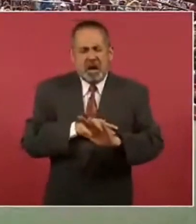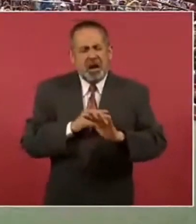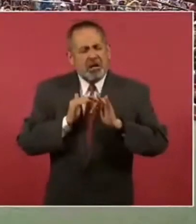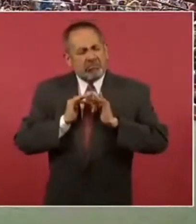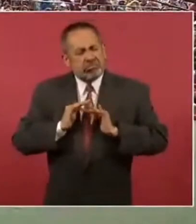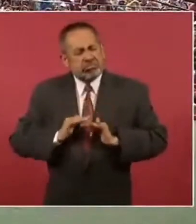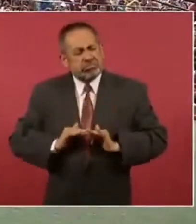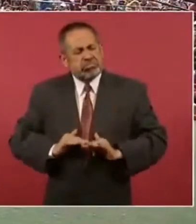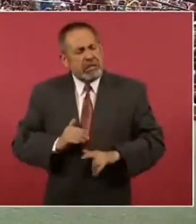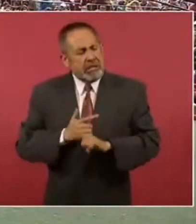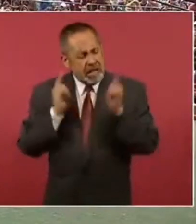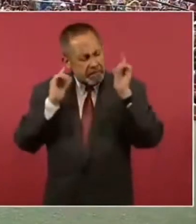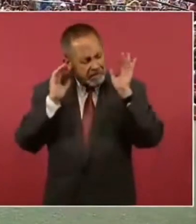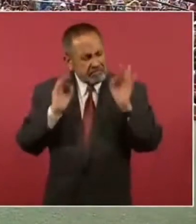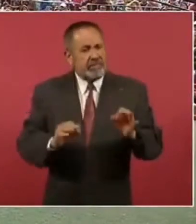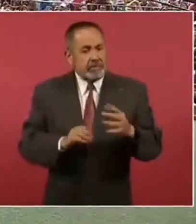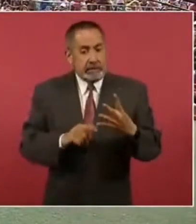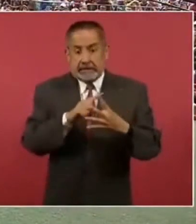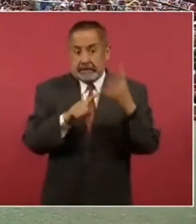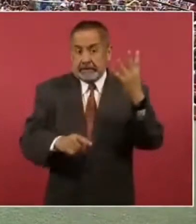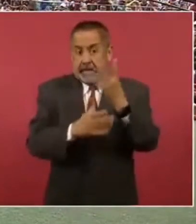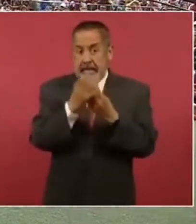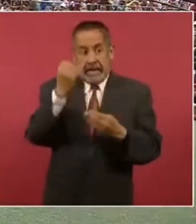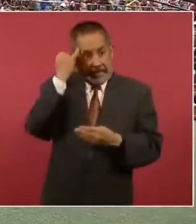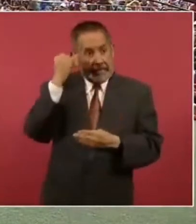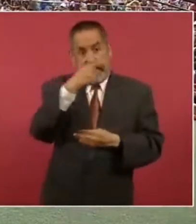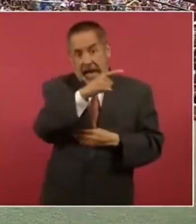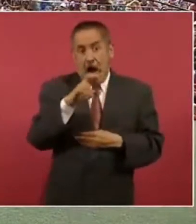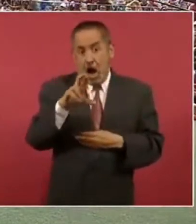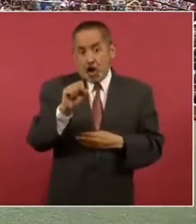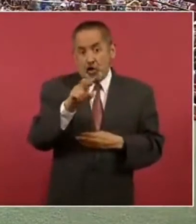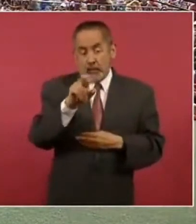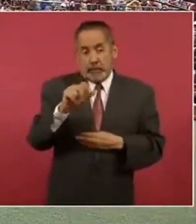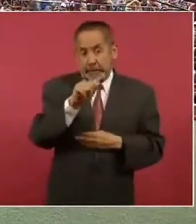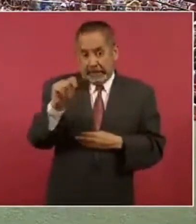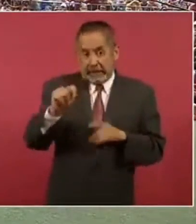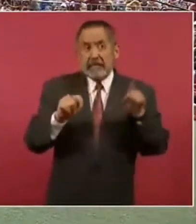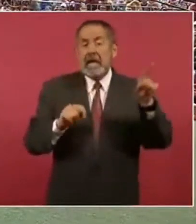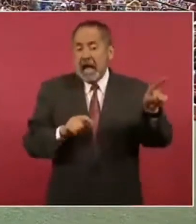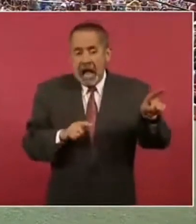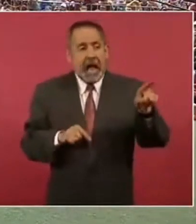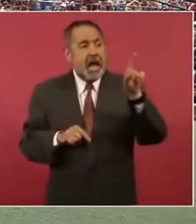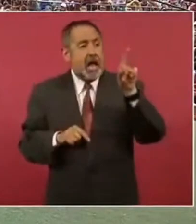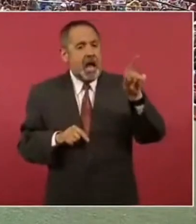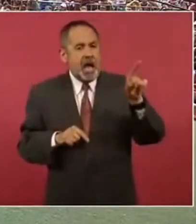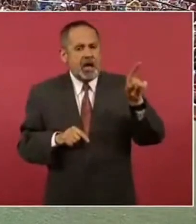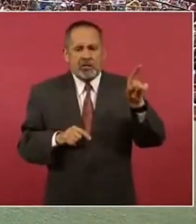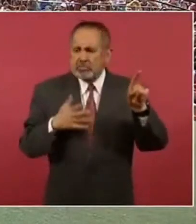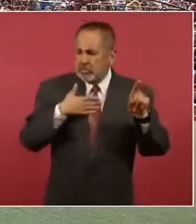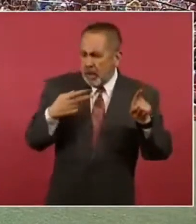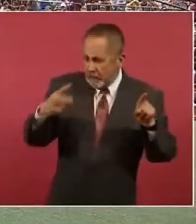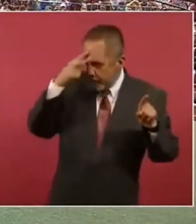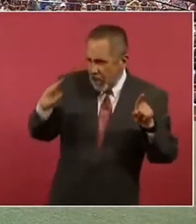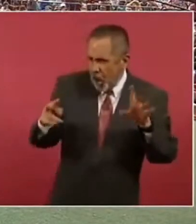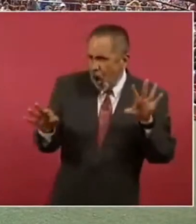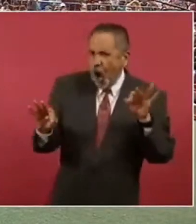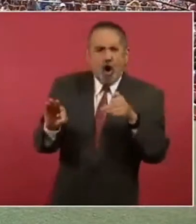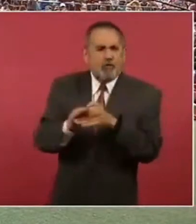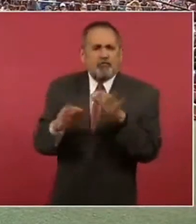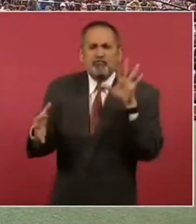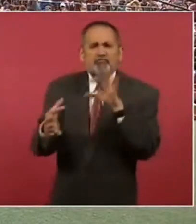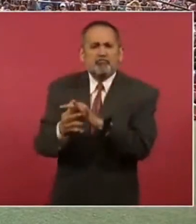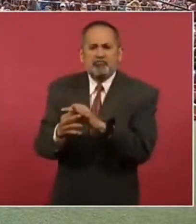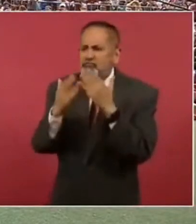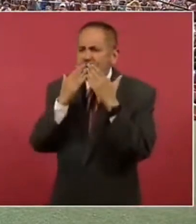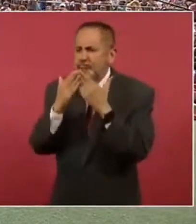La presidencia de Roosevelt aplicó la política de buena vecindad con